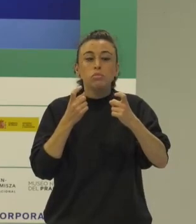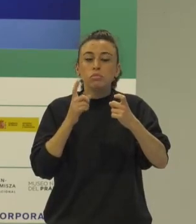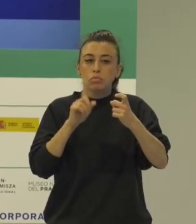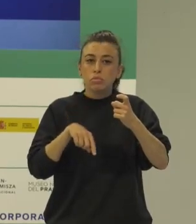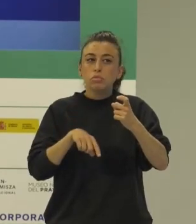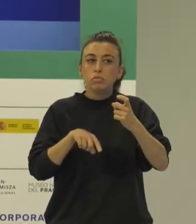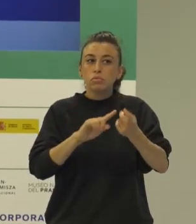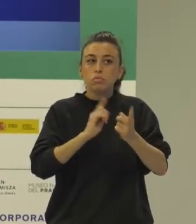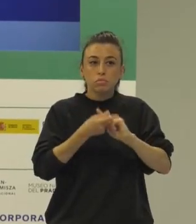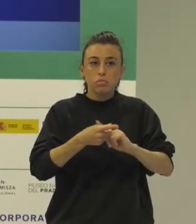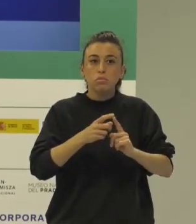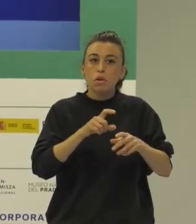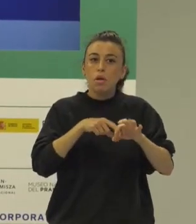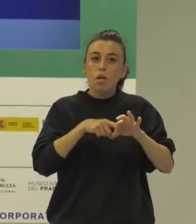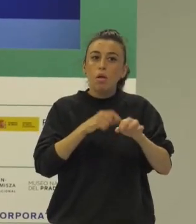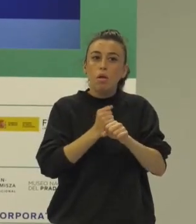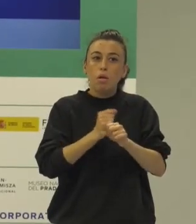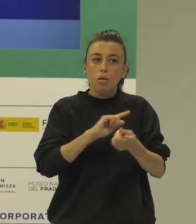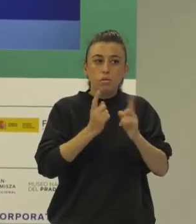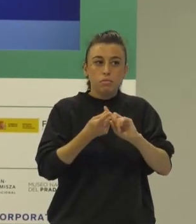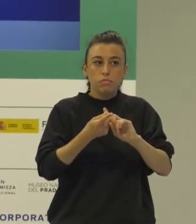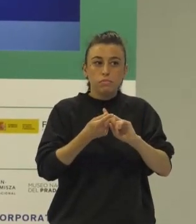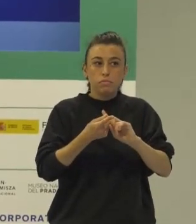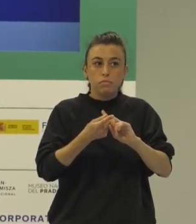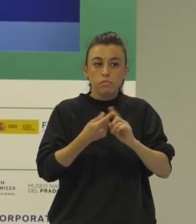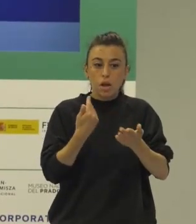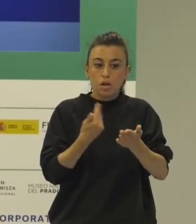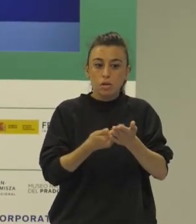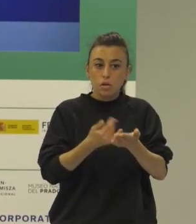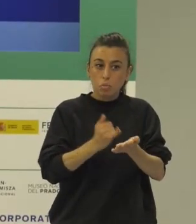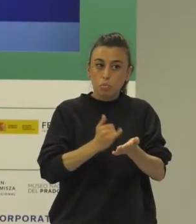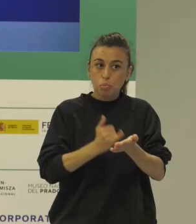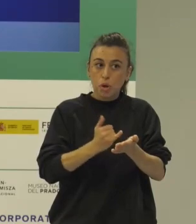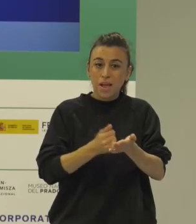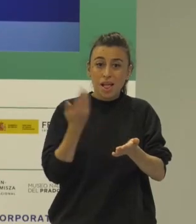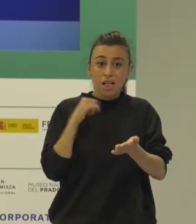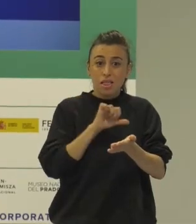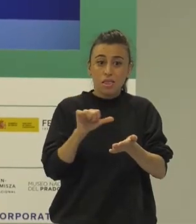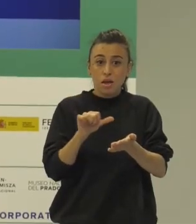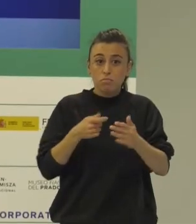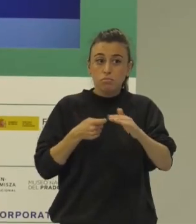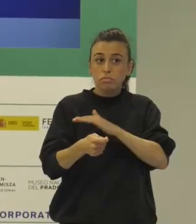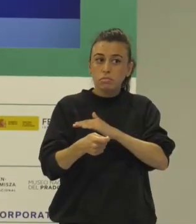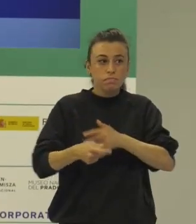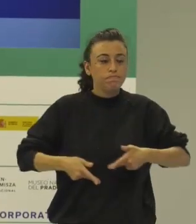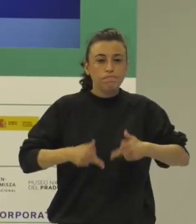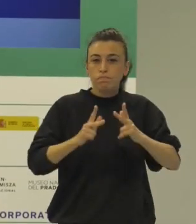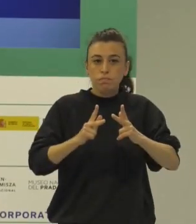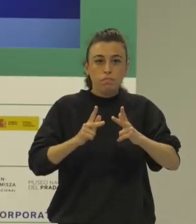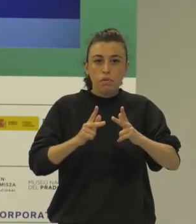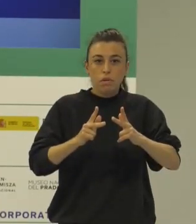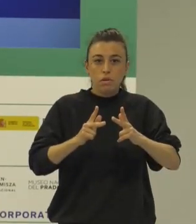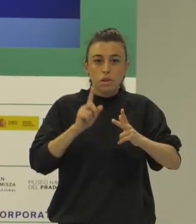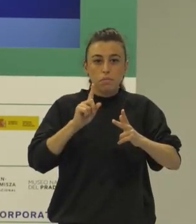las han cambiado, no le permitieron presentar sus pruebas la semana pasada y en un juicio exprés,